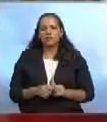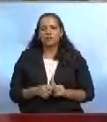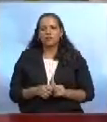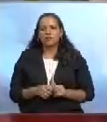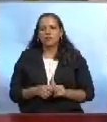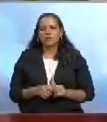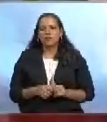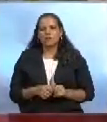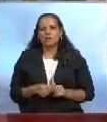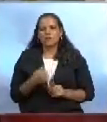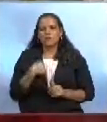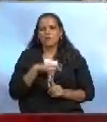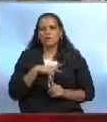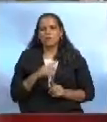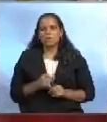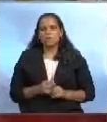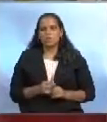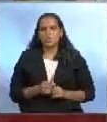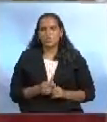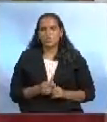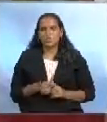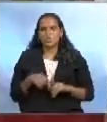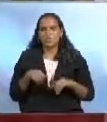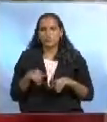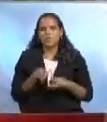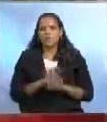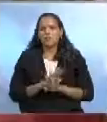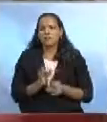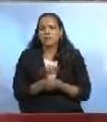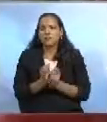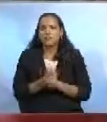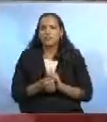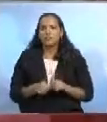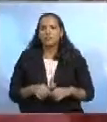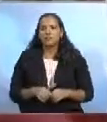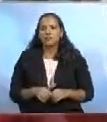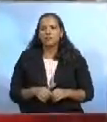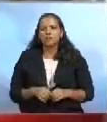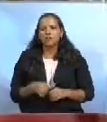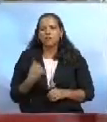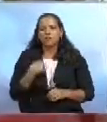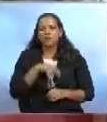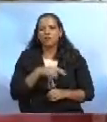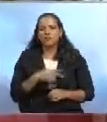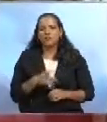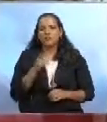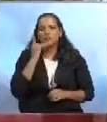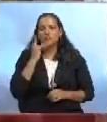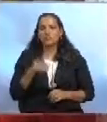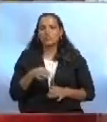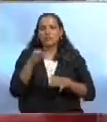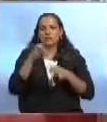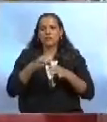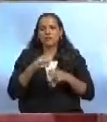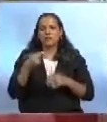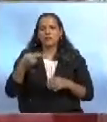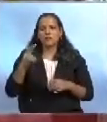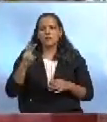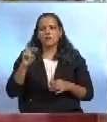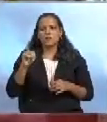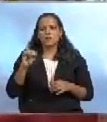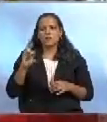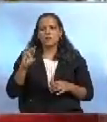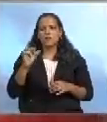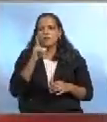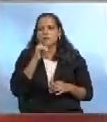y yo pienso que en los próximos días se va a solucionar los problemas y va a seguir al frente, porque nosotros le elegimos a Homero Cervantes como